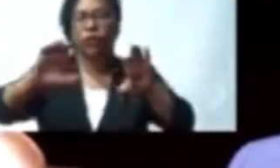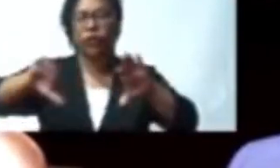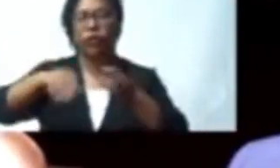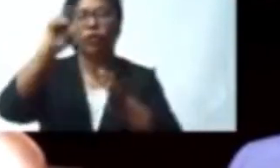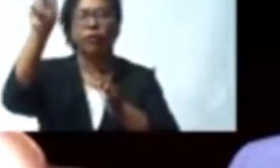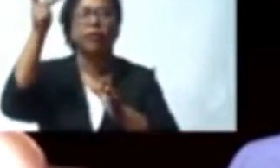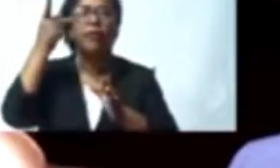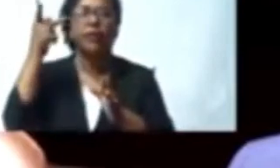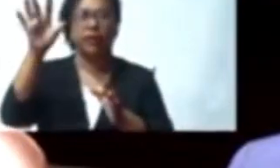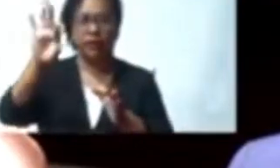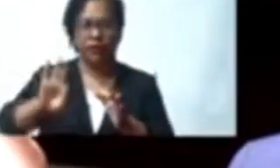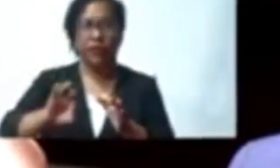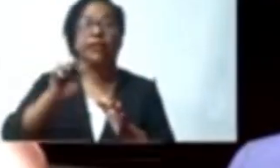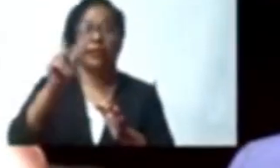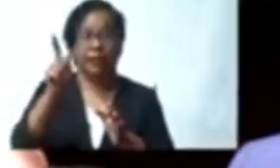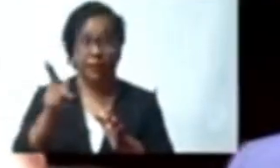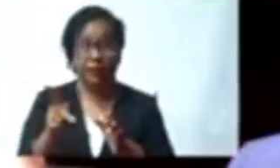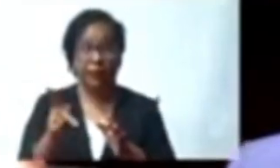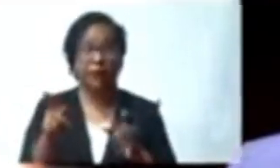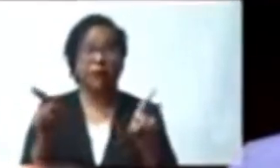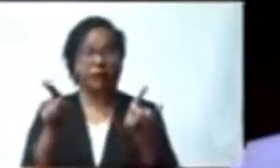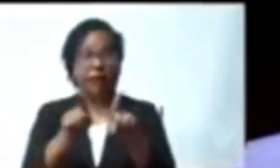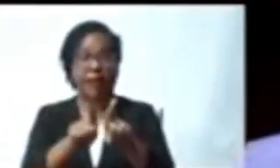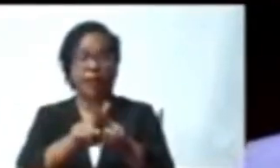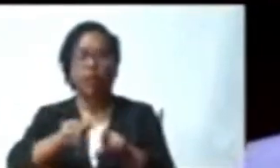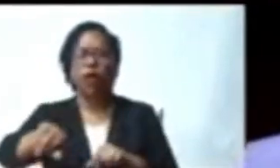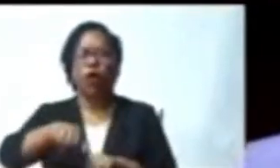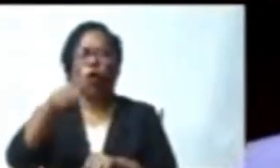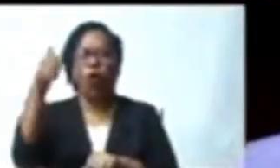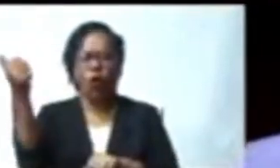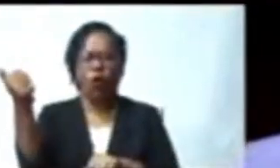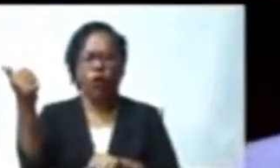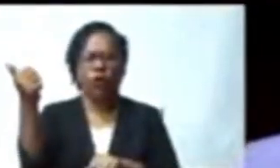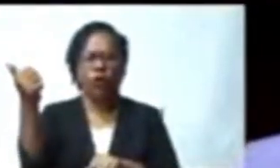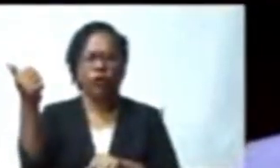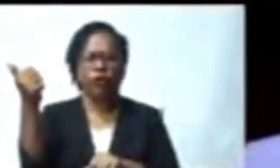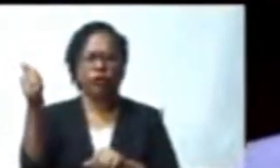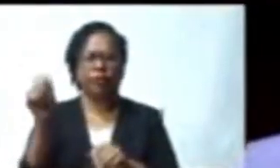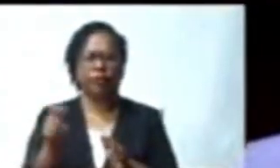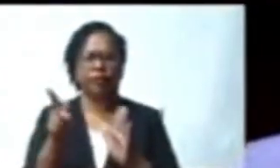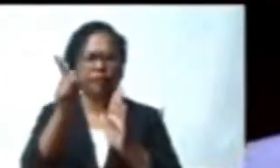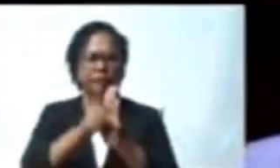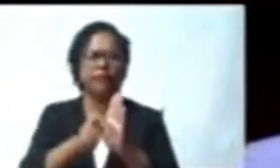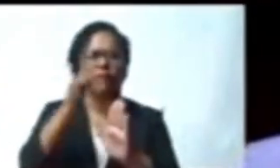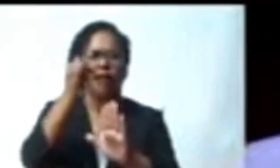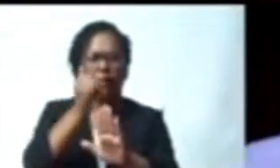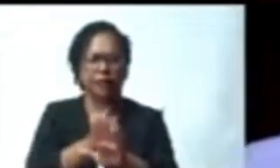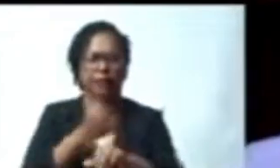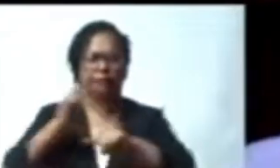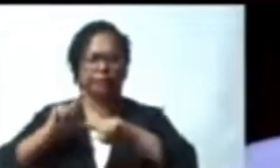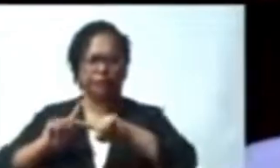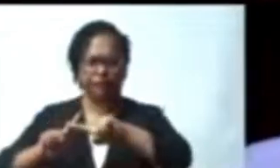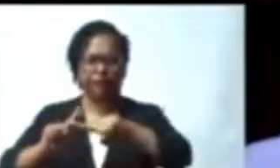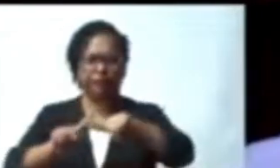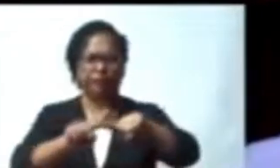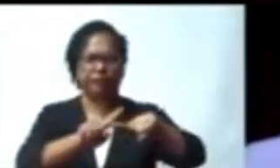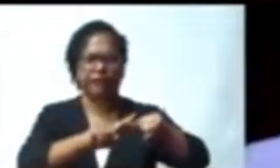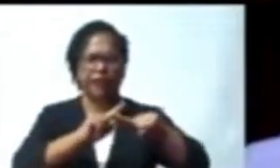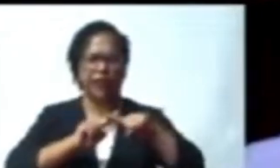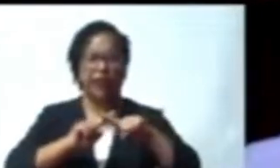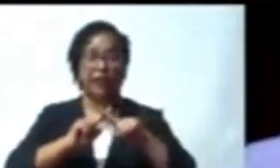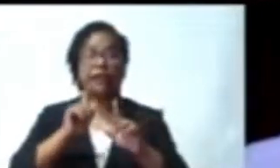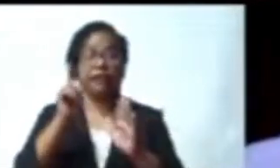recibir iniciativas legislativas que con técnicas legislativas finalmente convertimos en proyectos de resolución o en proyectos de